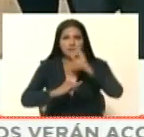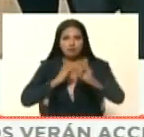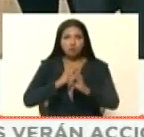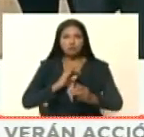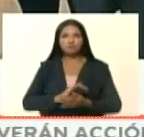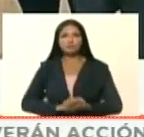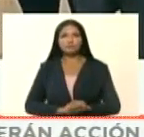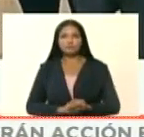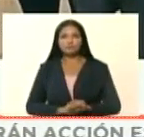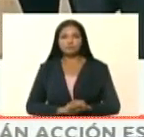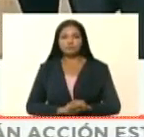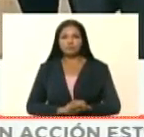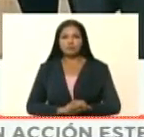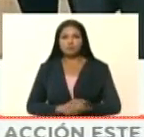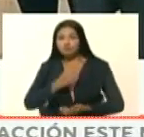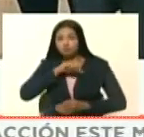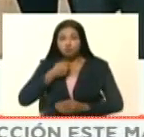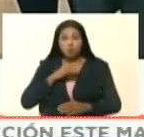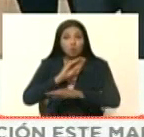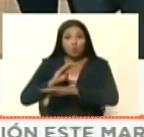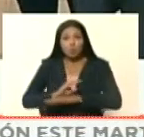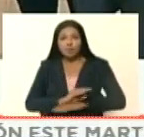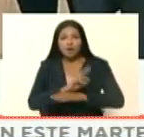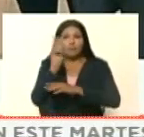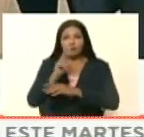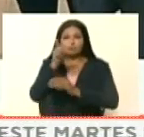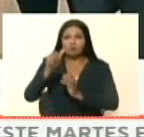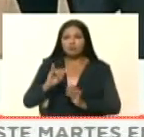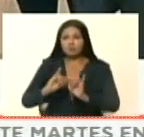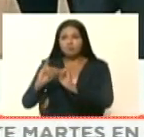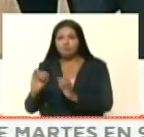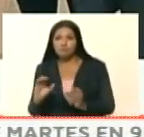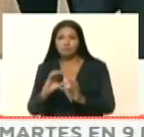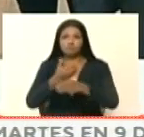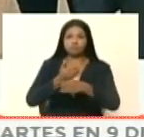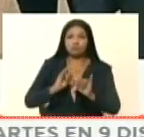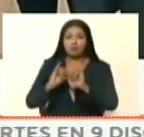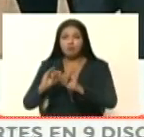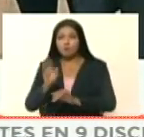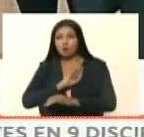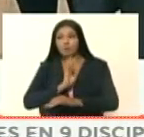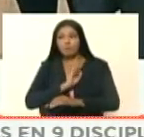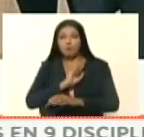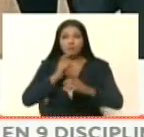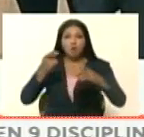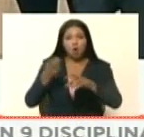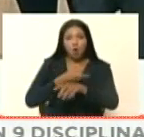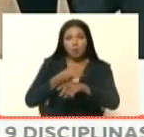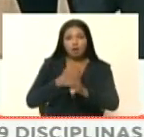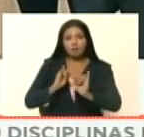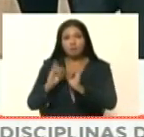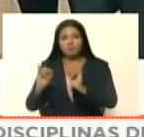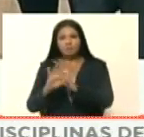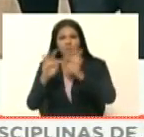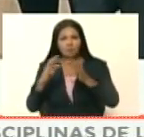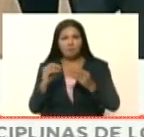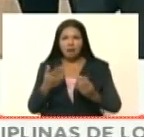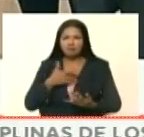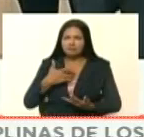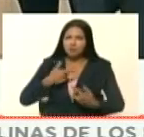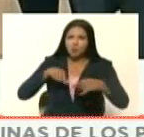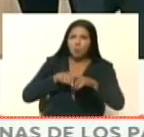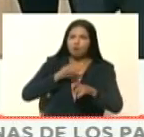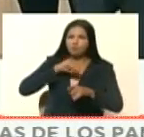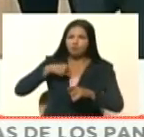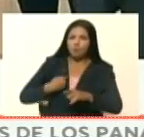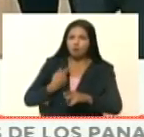internacional, en aras de proteger a Venezuela oprimido por nuestro propio gobierno. En ese sentido,